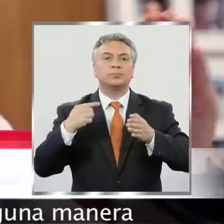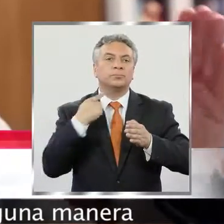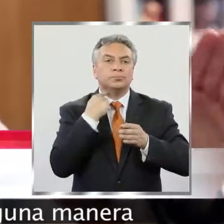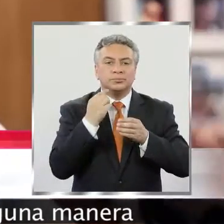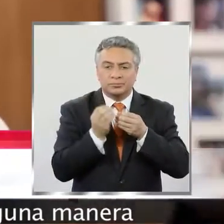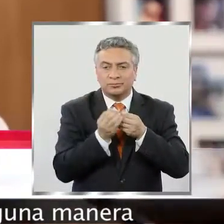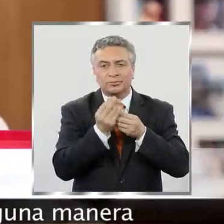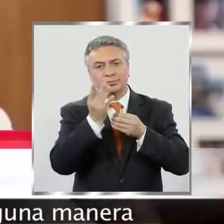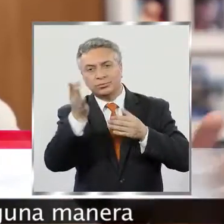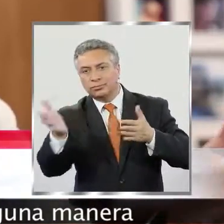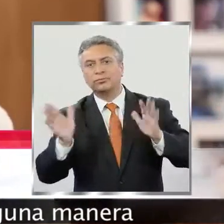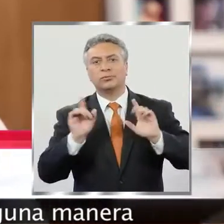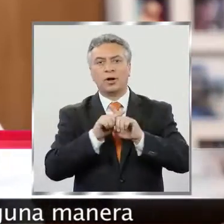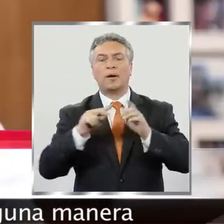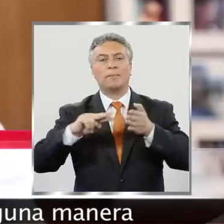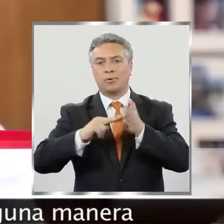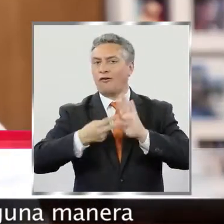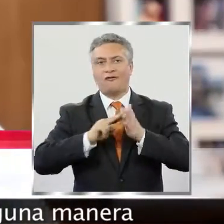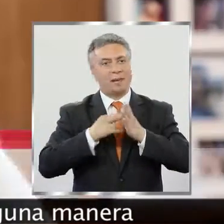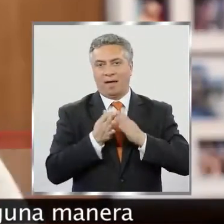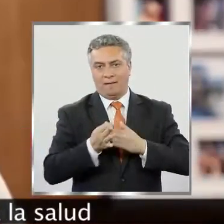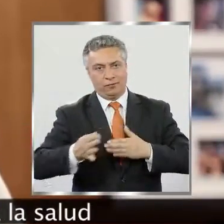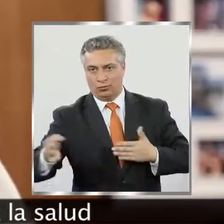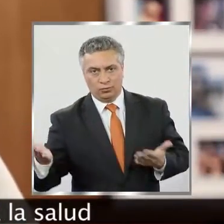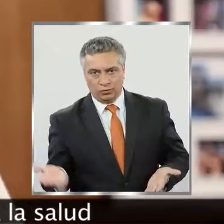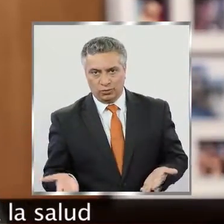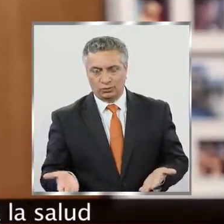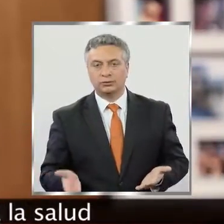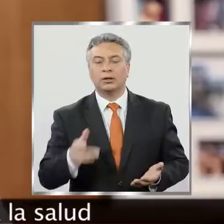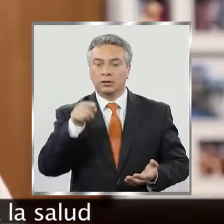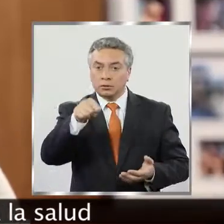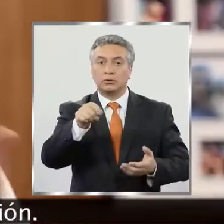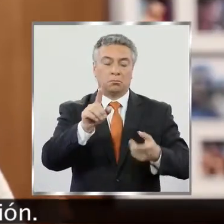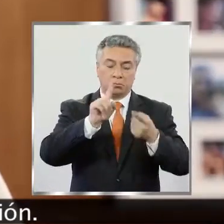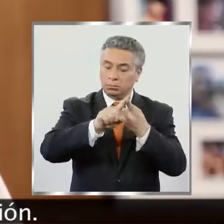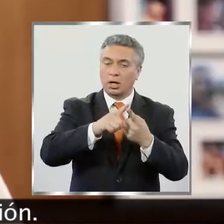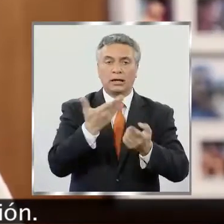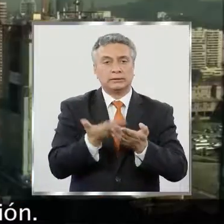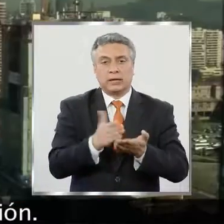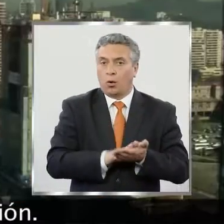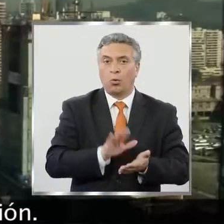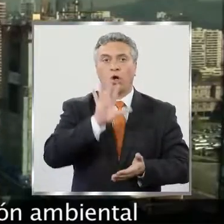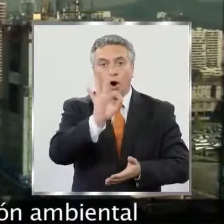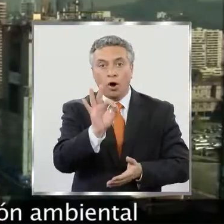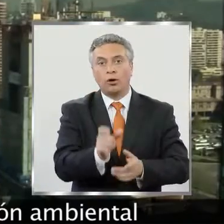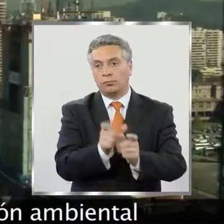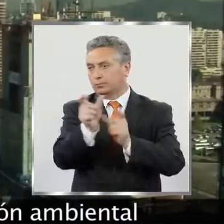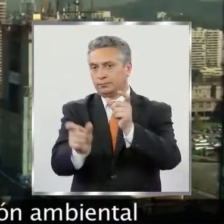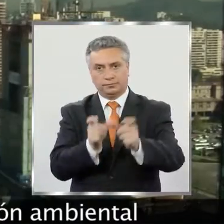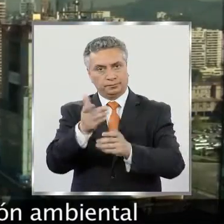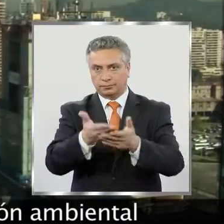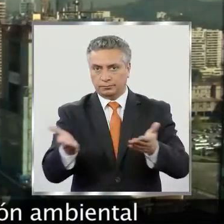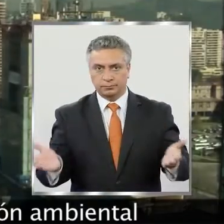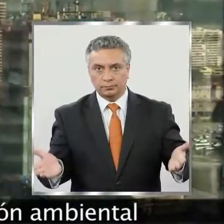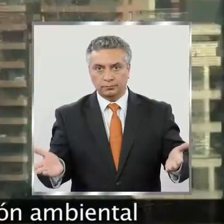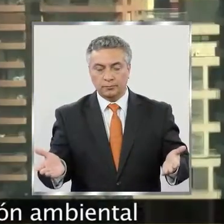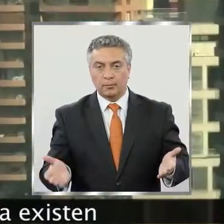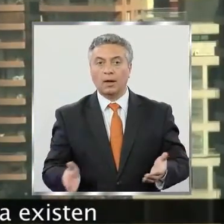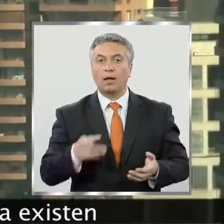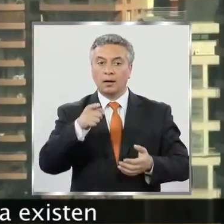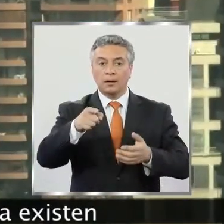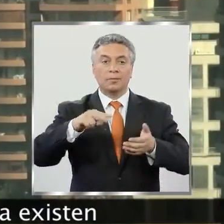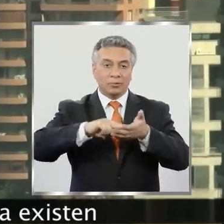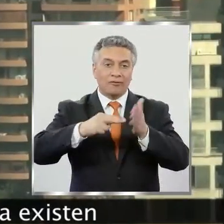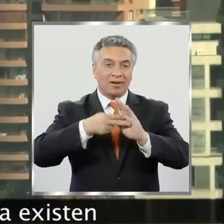efectos colaterales, por decirlo de alguna manera, o perjudiciales tanto para la salud como para la población. Para enfrentar la contaminación